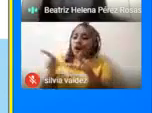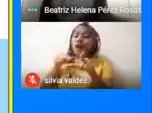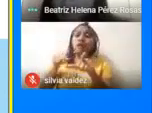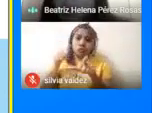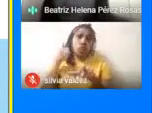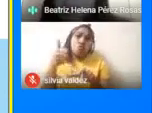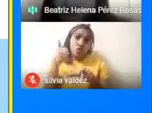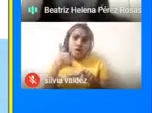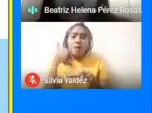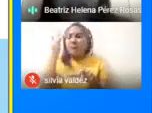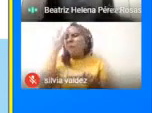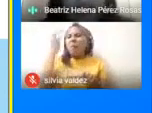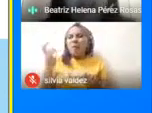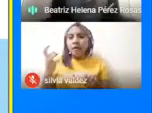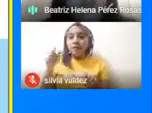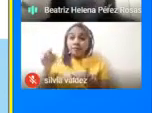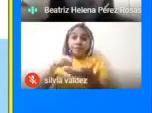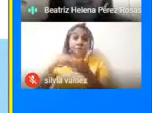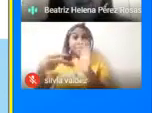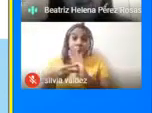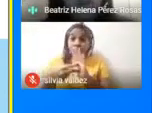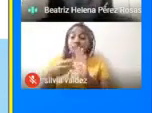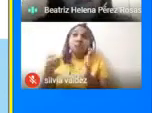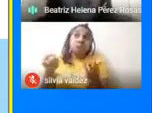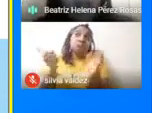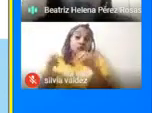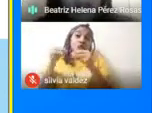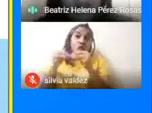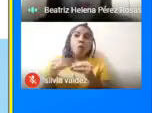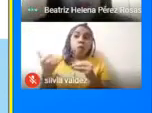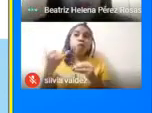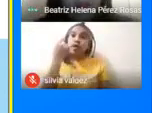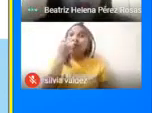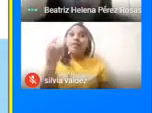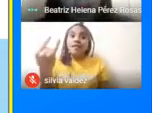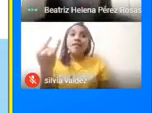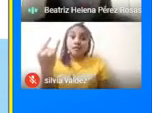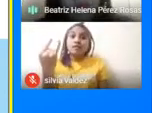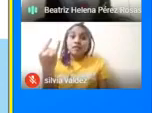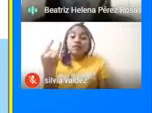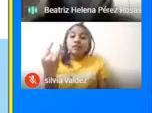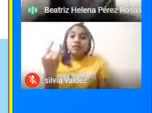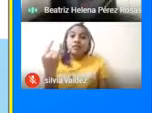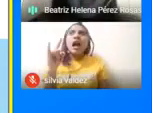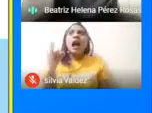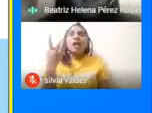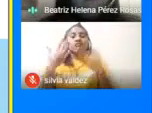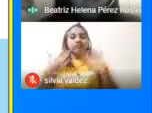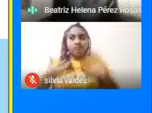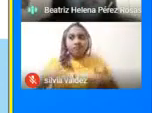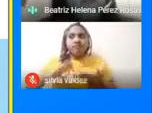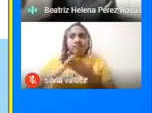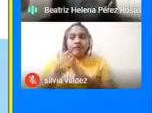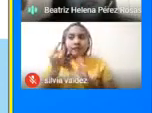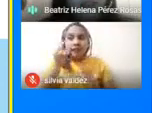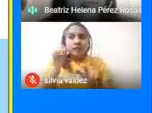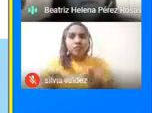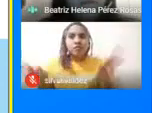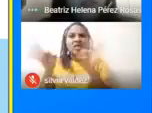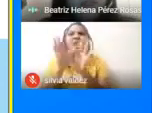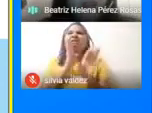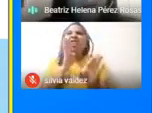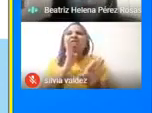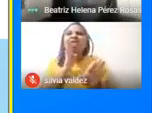bueno porque eso quiere decir que de todas maneras hay un interés, una armonía, un interés importante por